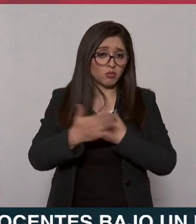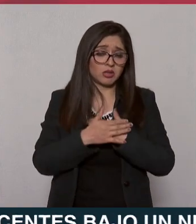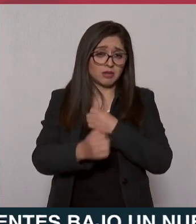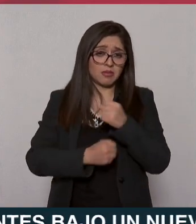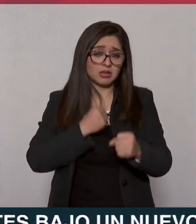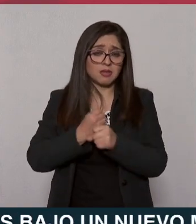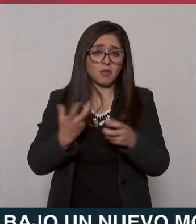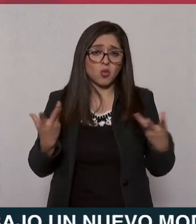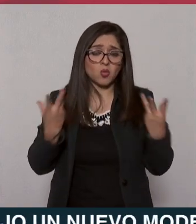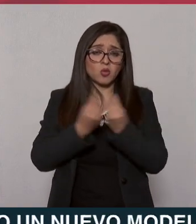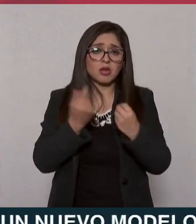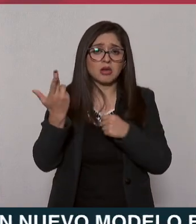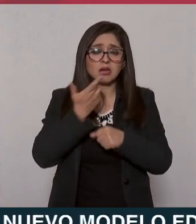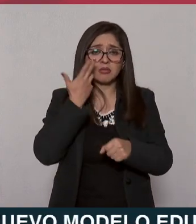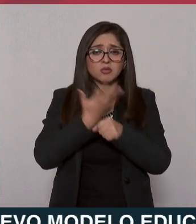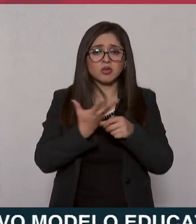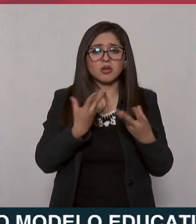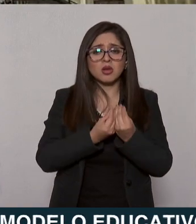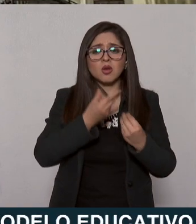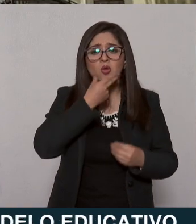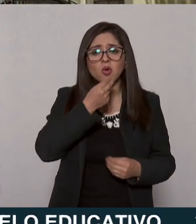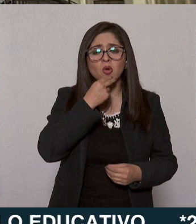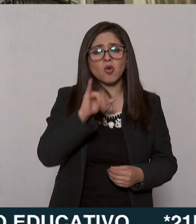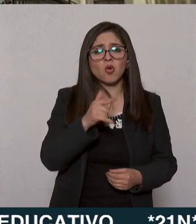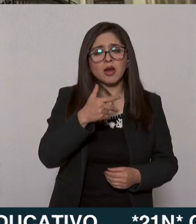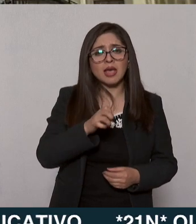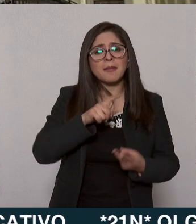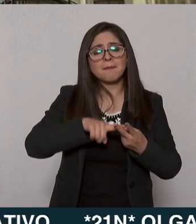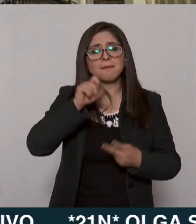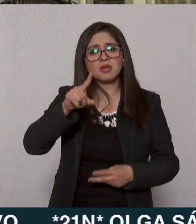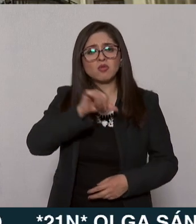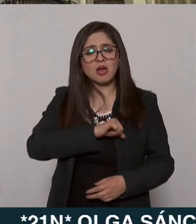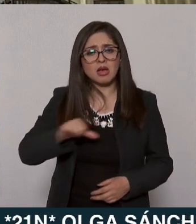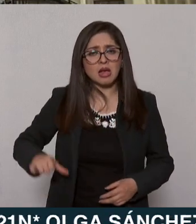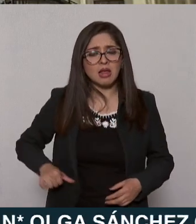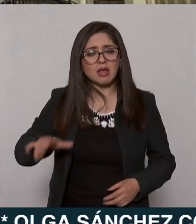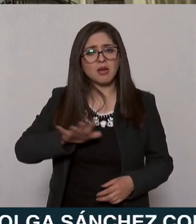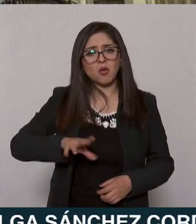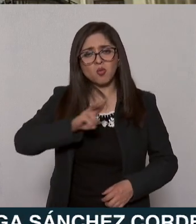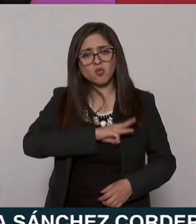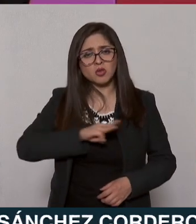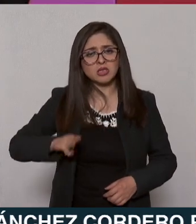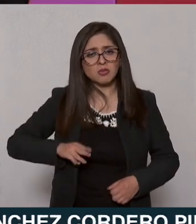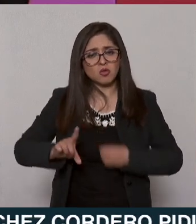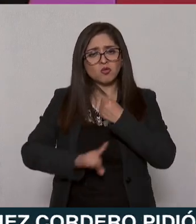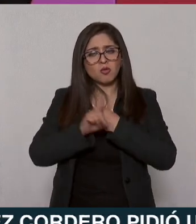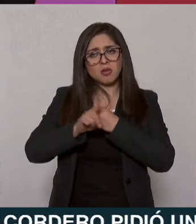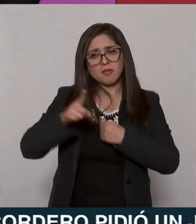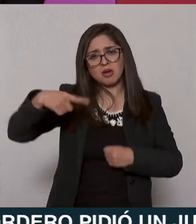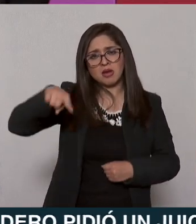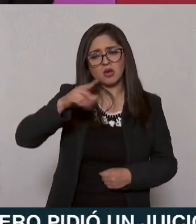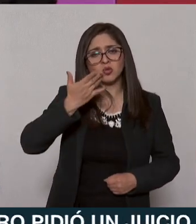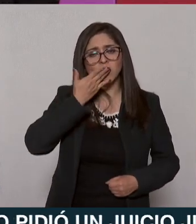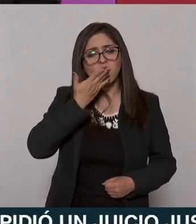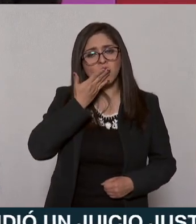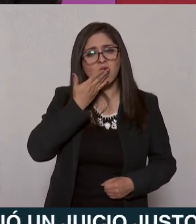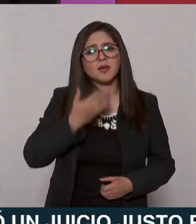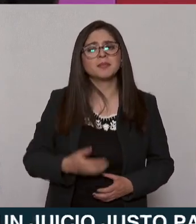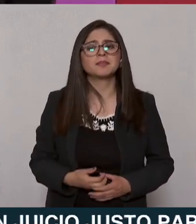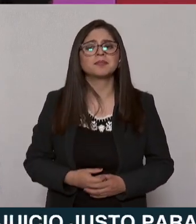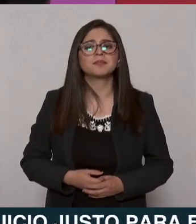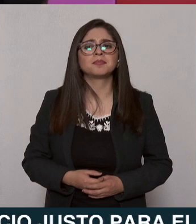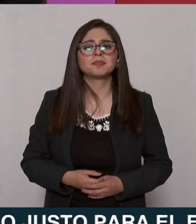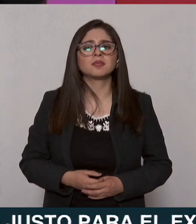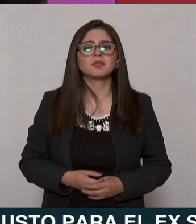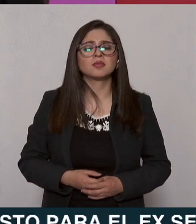secretario de Salud, Jorge Alcocer Varela, y con los alcaldes de los municipios afectados en Sonora. Vamos a tener que generar